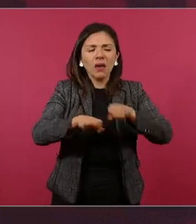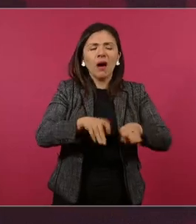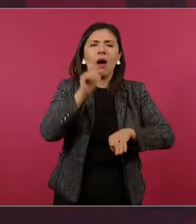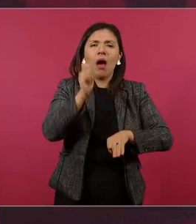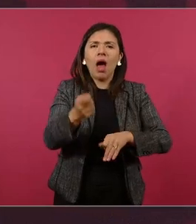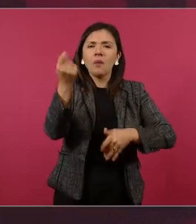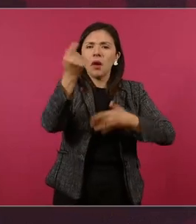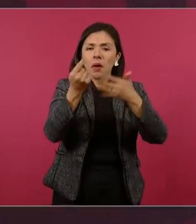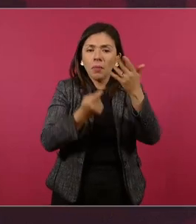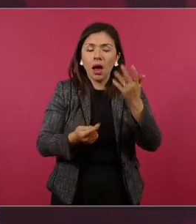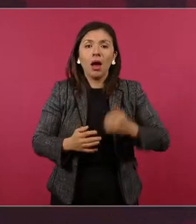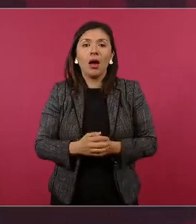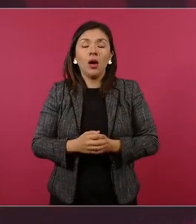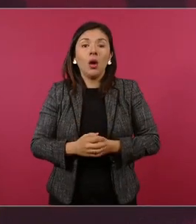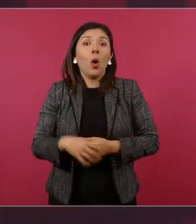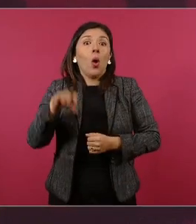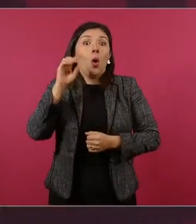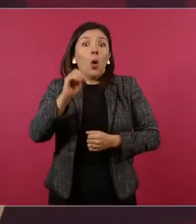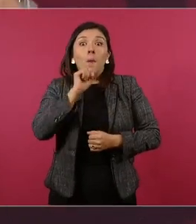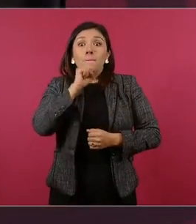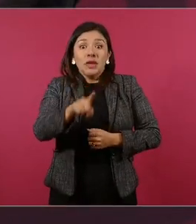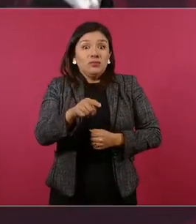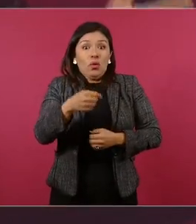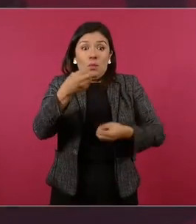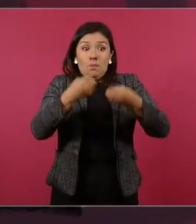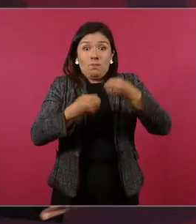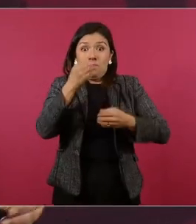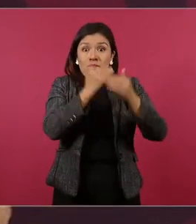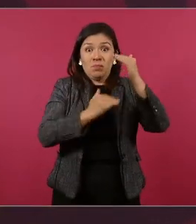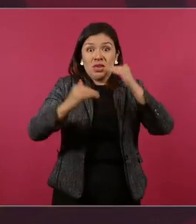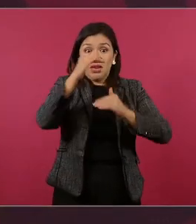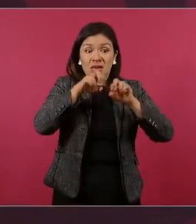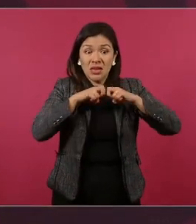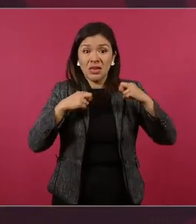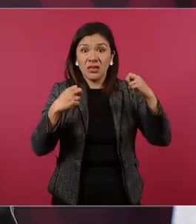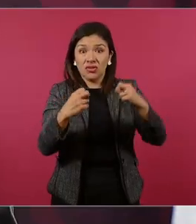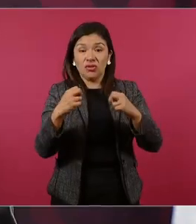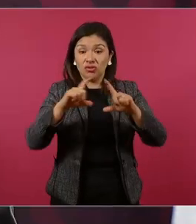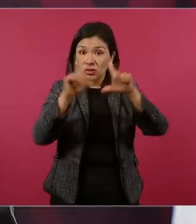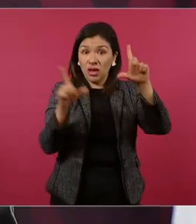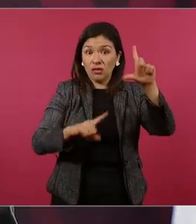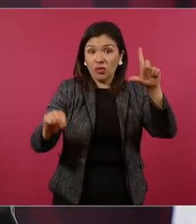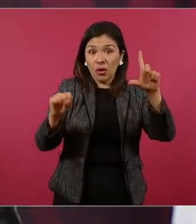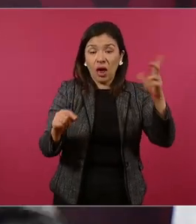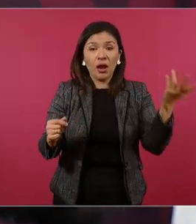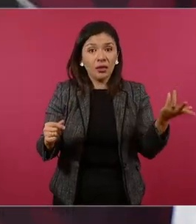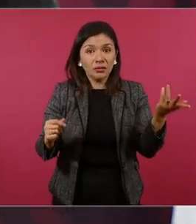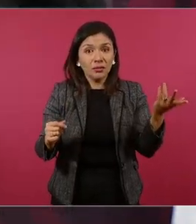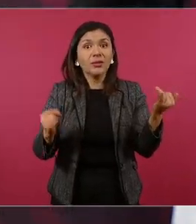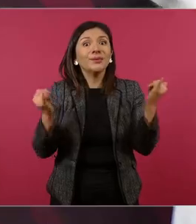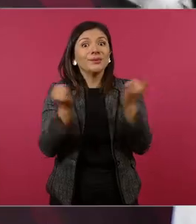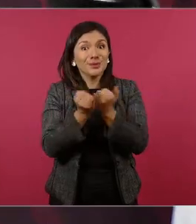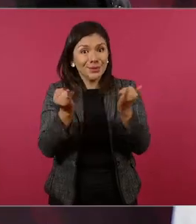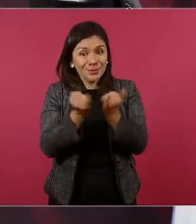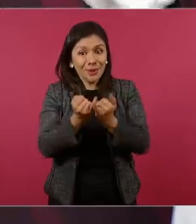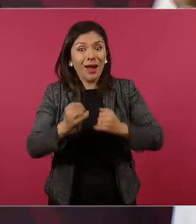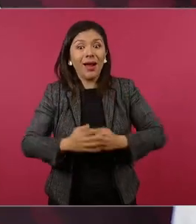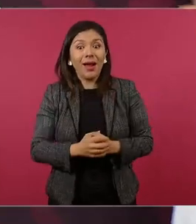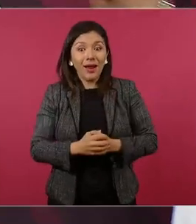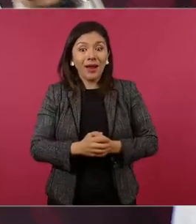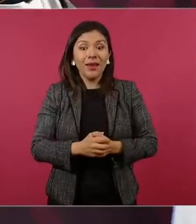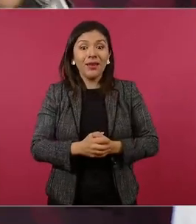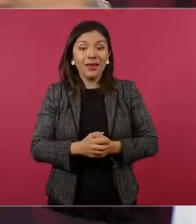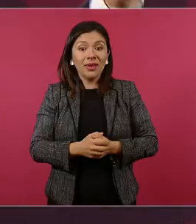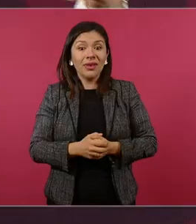o los ministros a nivel nacional van a ser debates